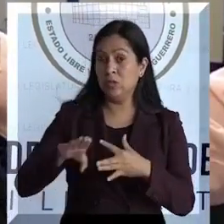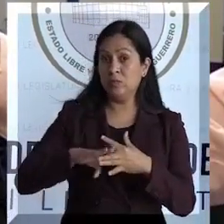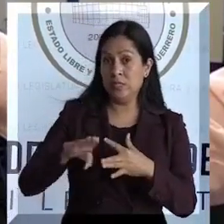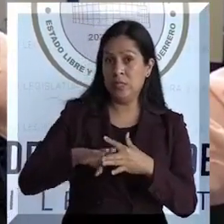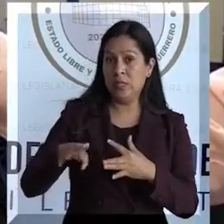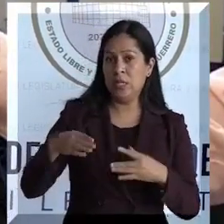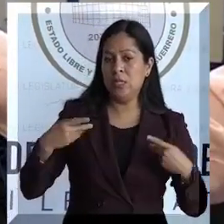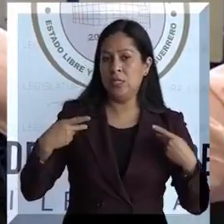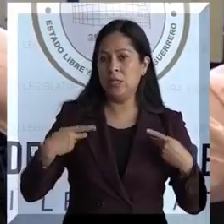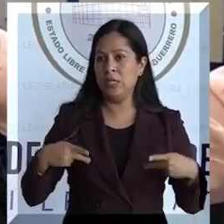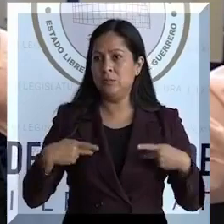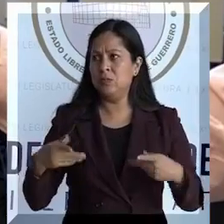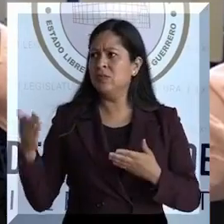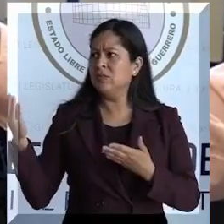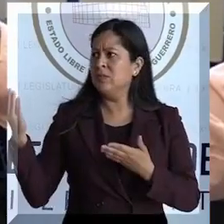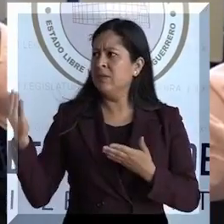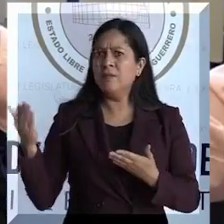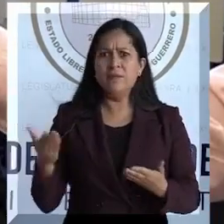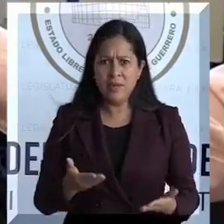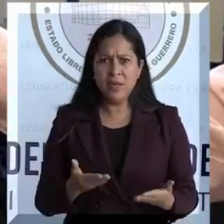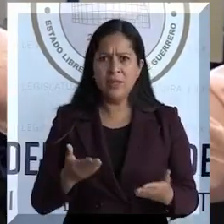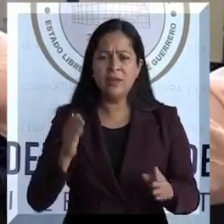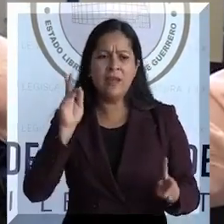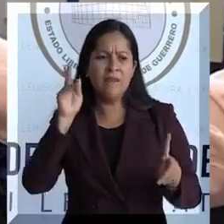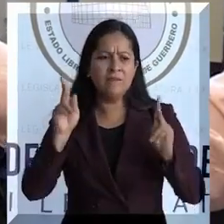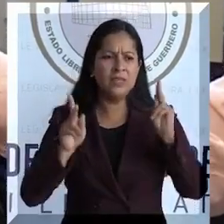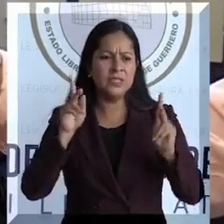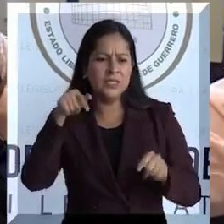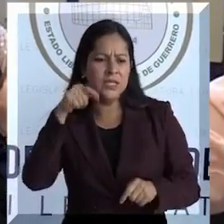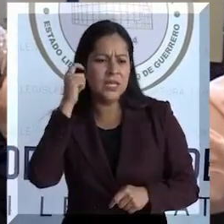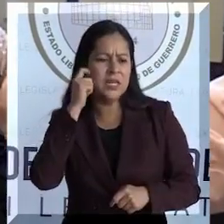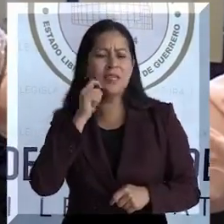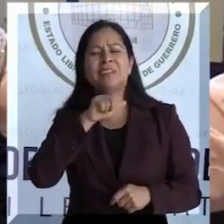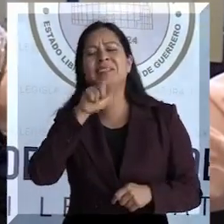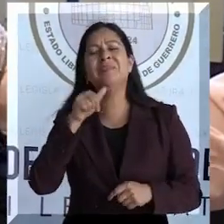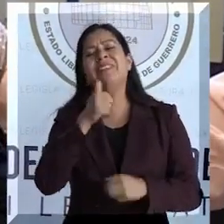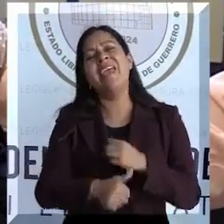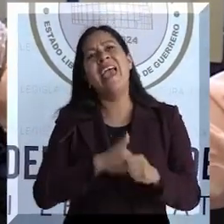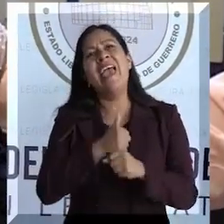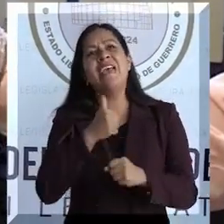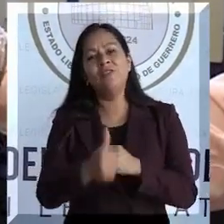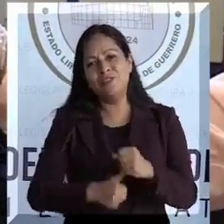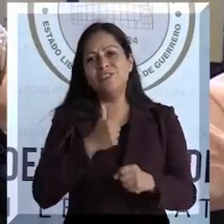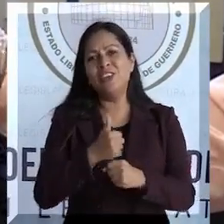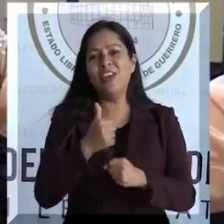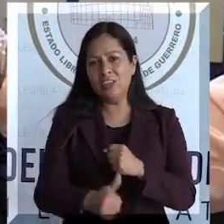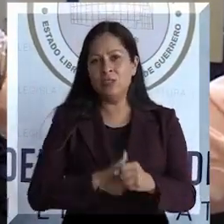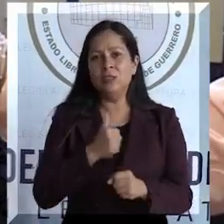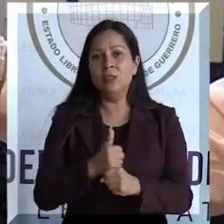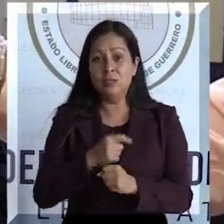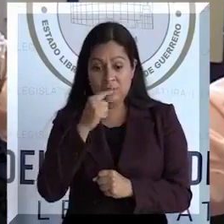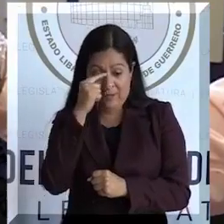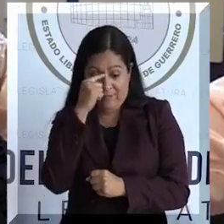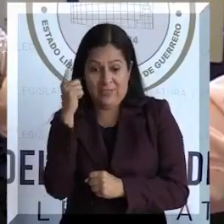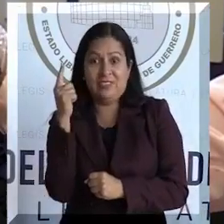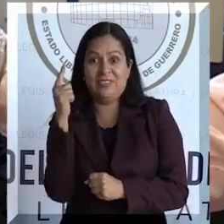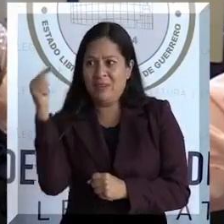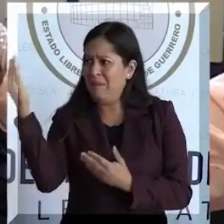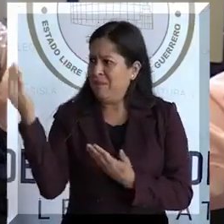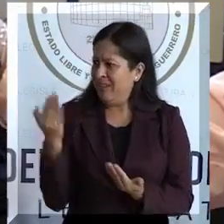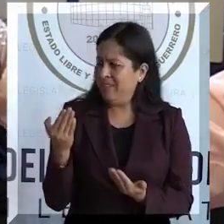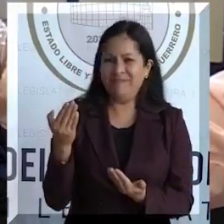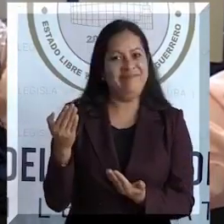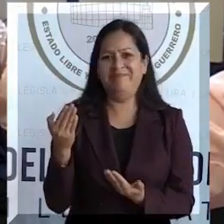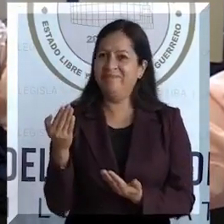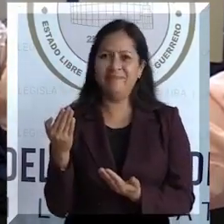que llegan ya a visitar otra vez Guerrero después de muchos años, porque también no es tan fácil para